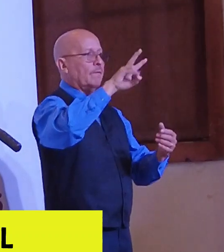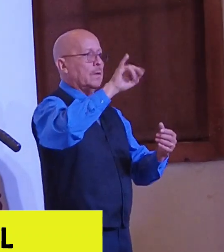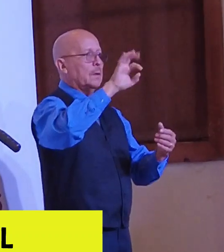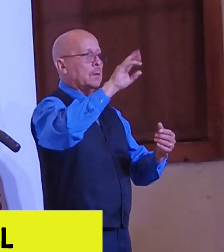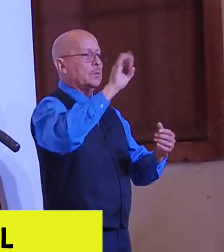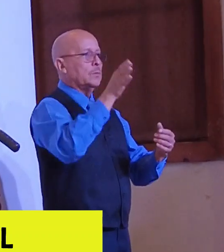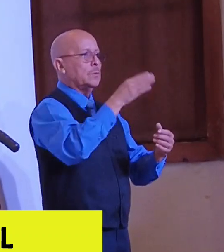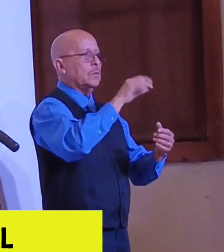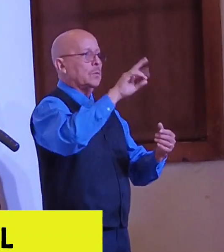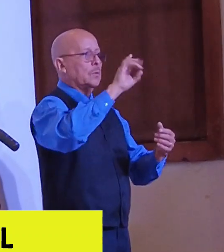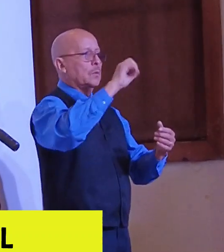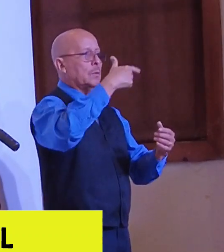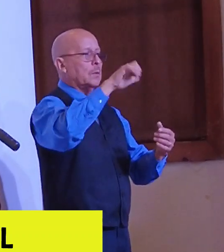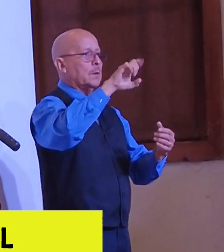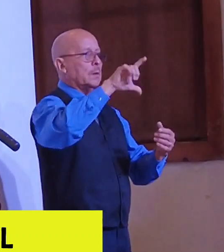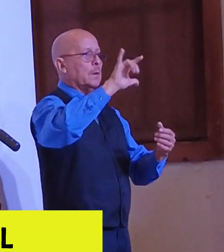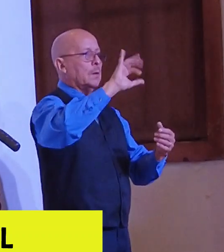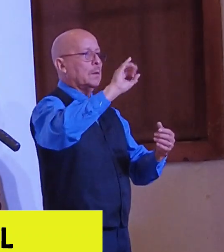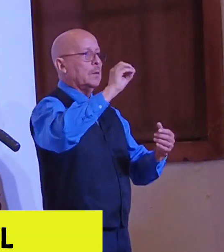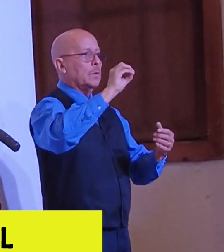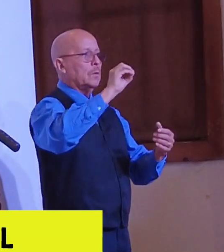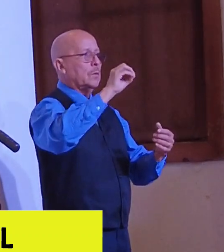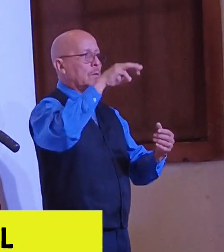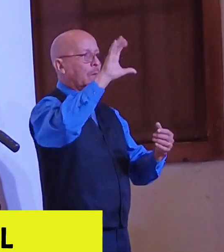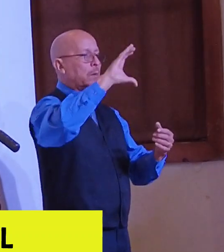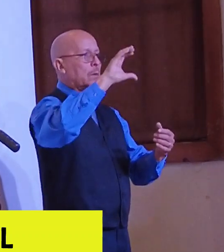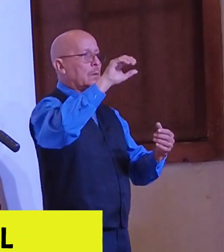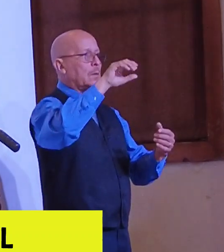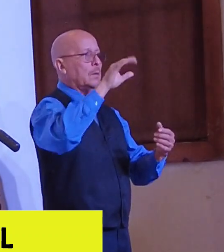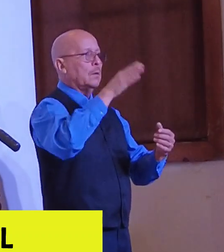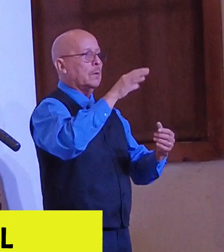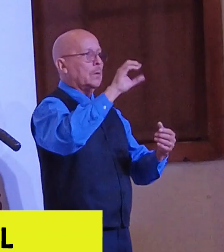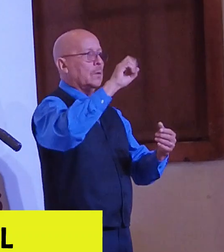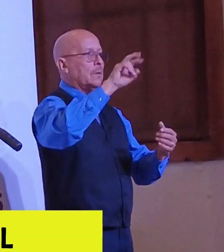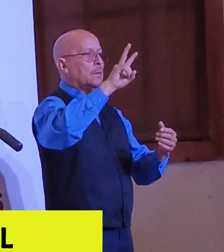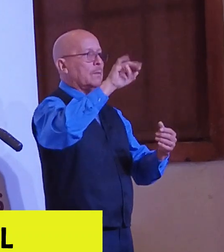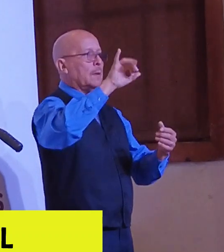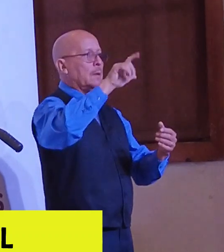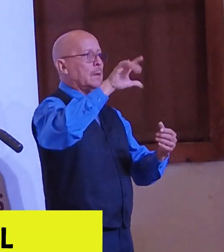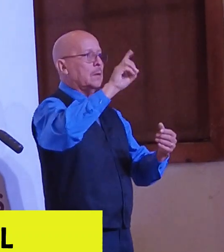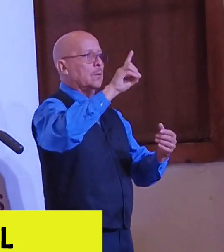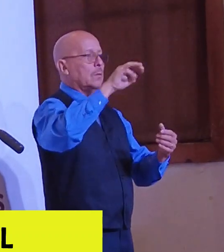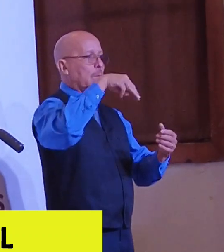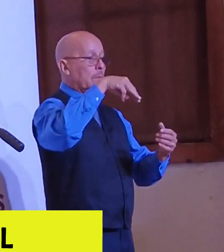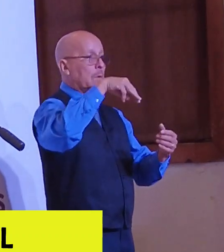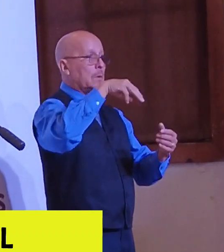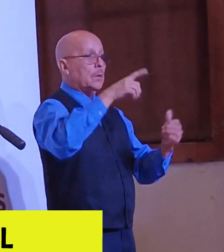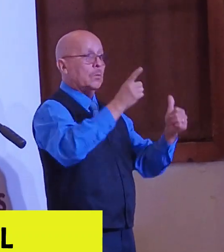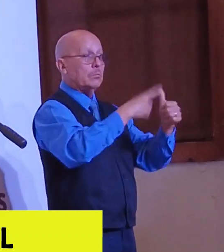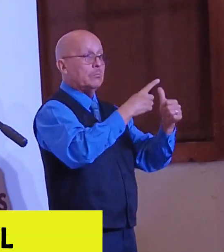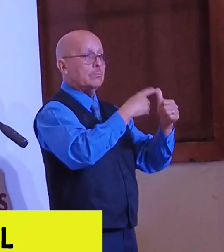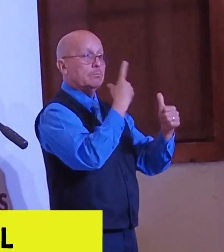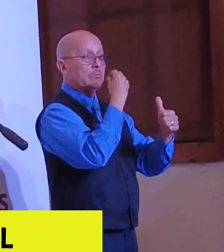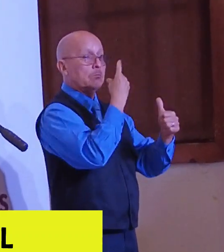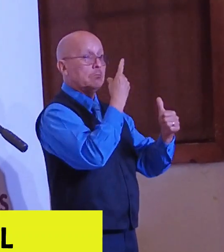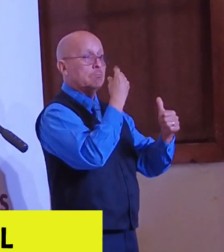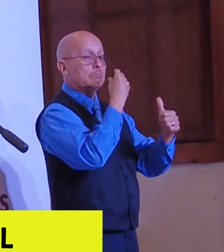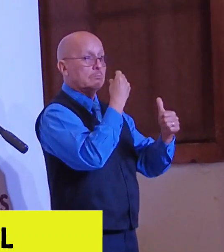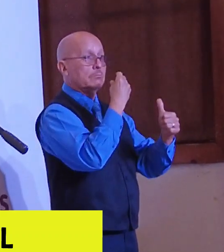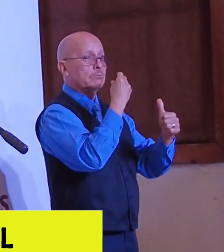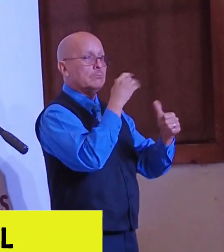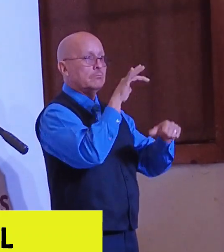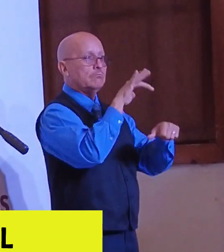Castro y Eduardo Martínez. Los primeros mencionados son los agentes primeros